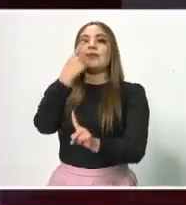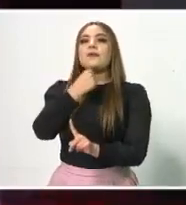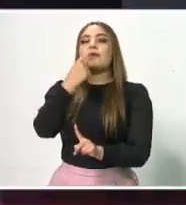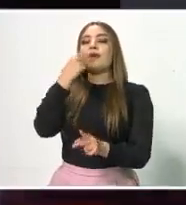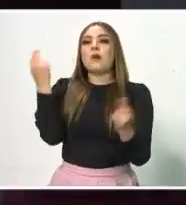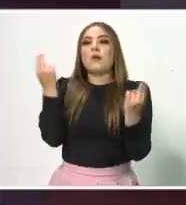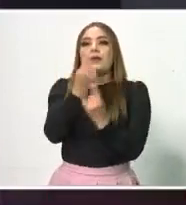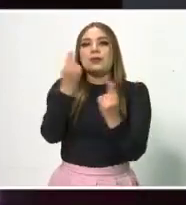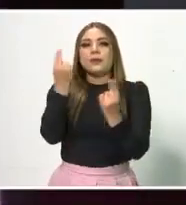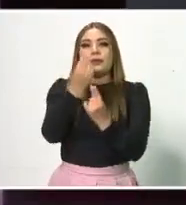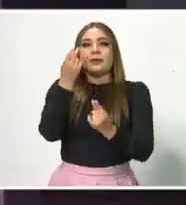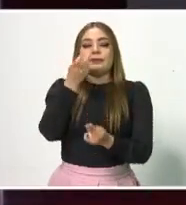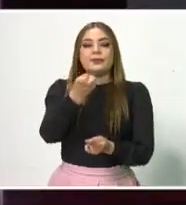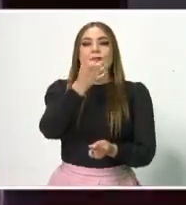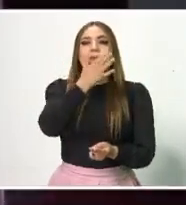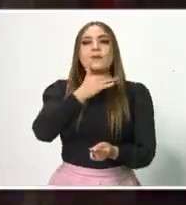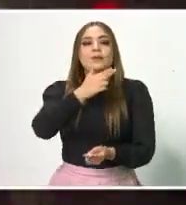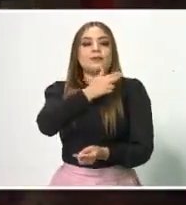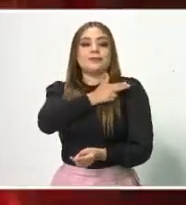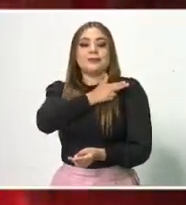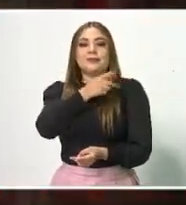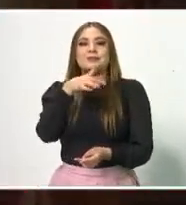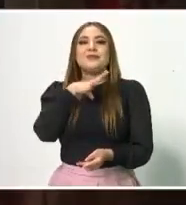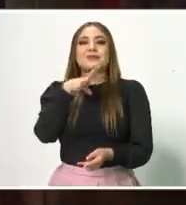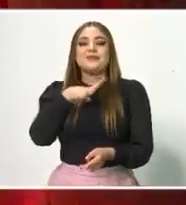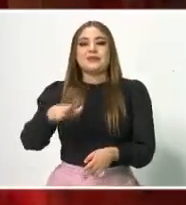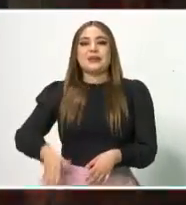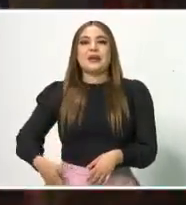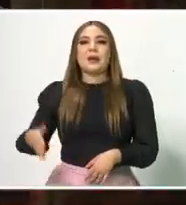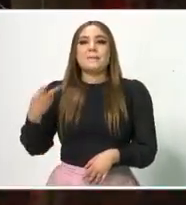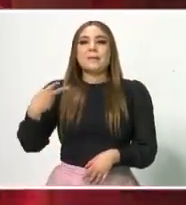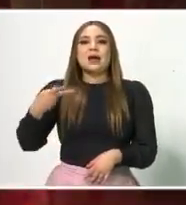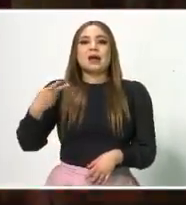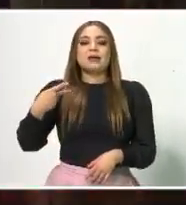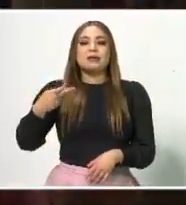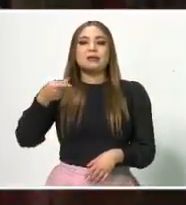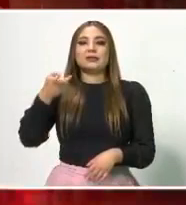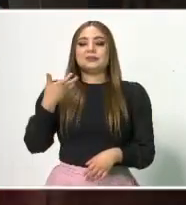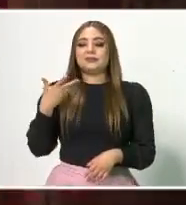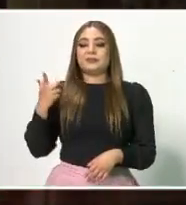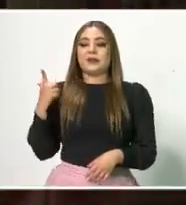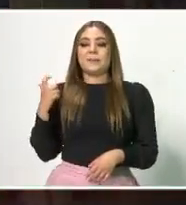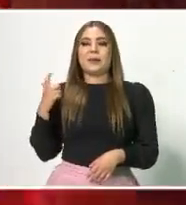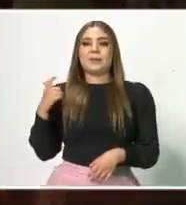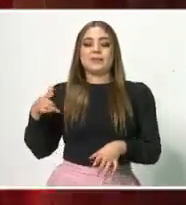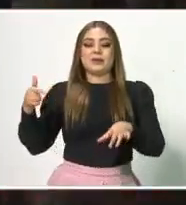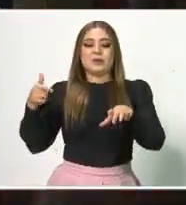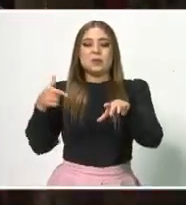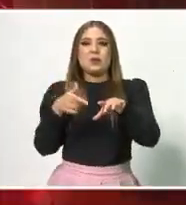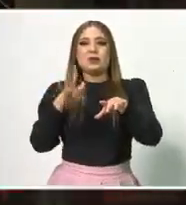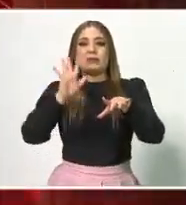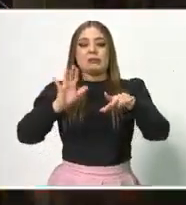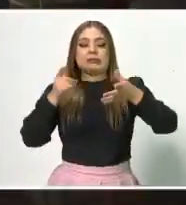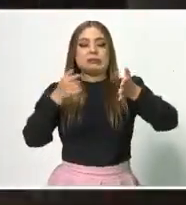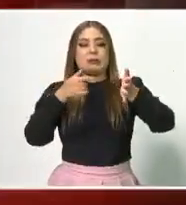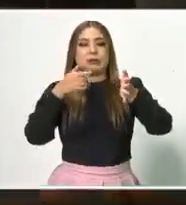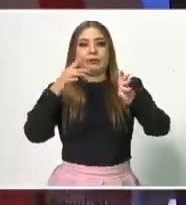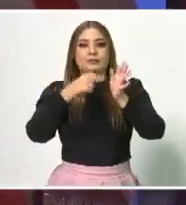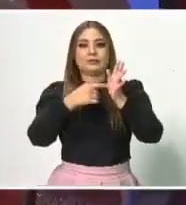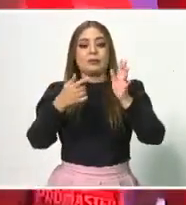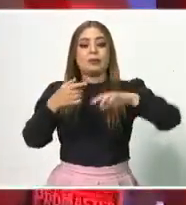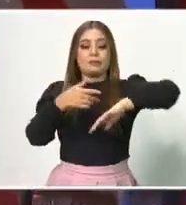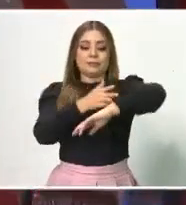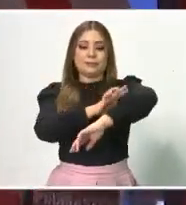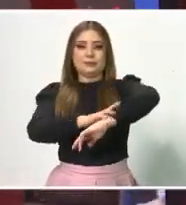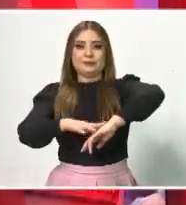atendido. El lesionado presentaba una herida en pierna derecha producida por una bala, con orificio de entrada y salida. Personal de la Fiscalía del